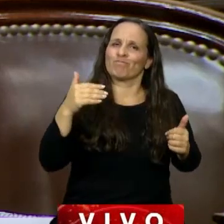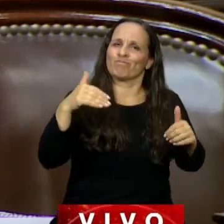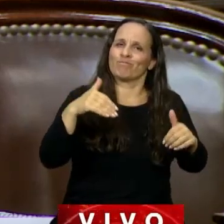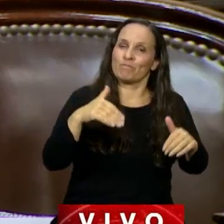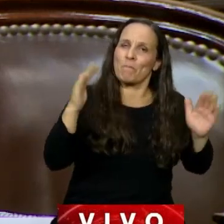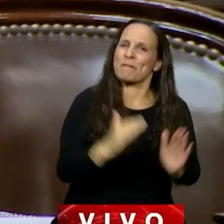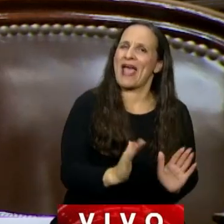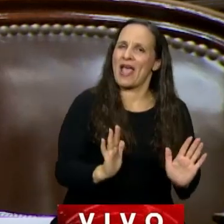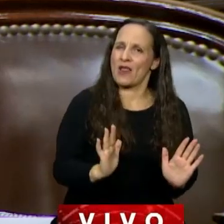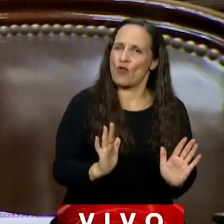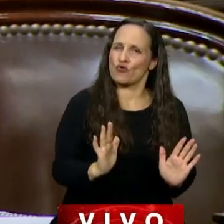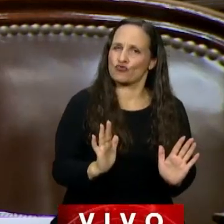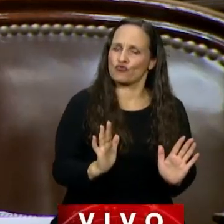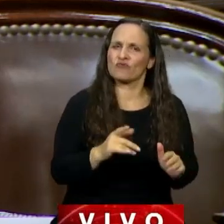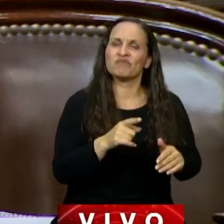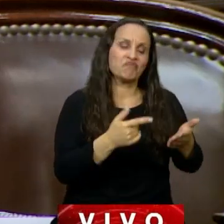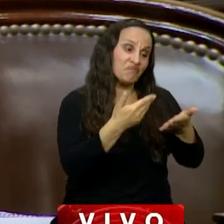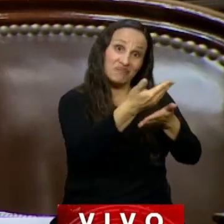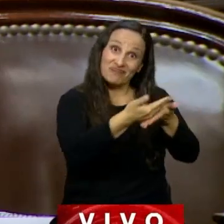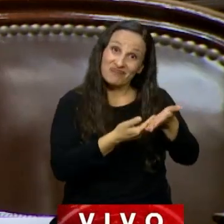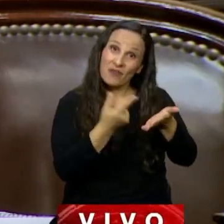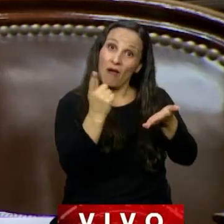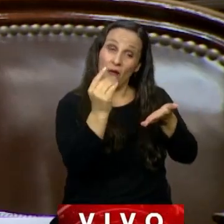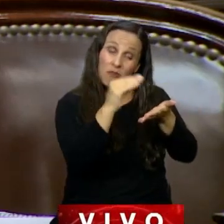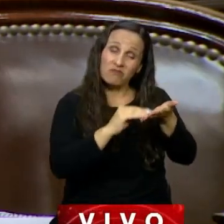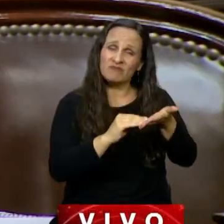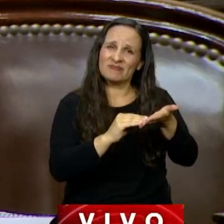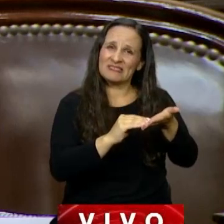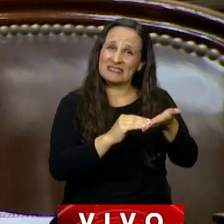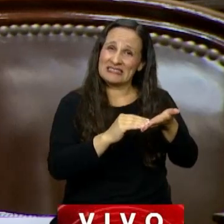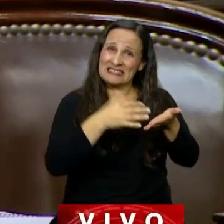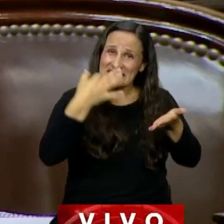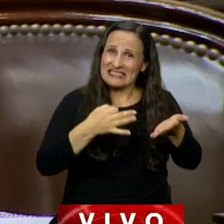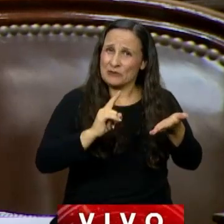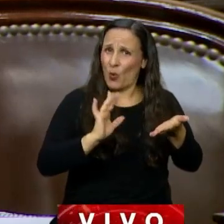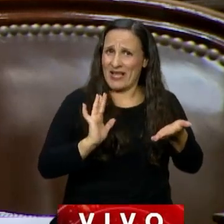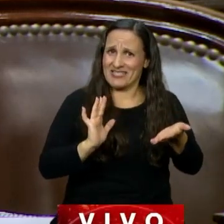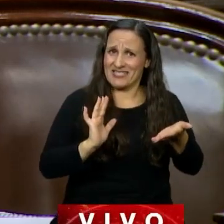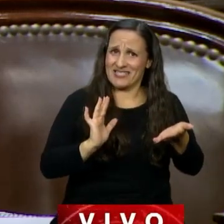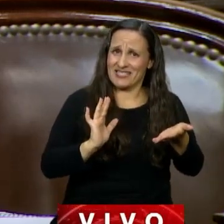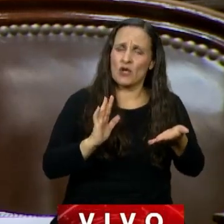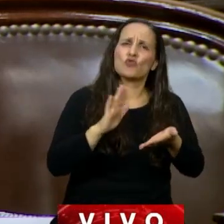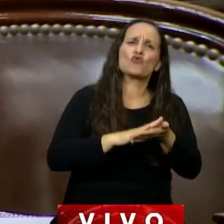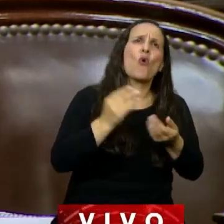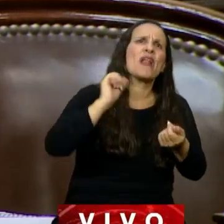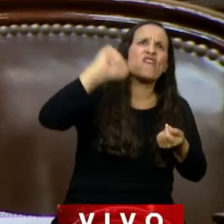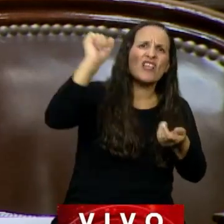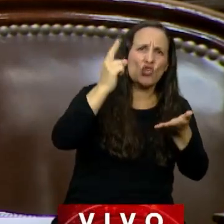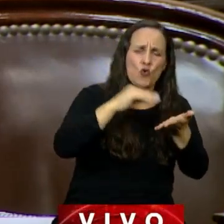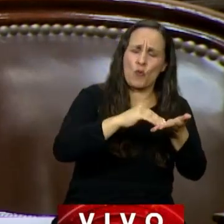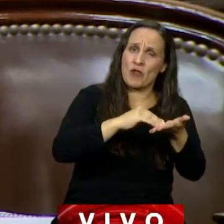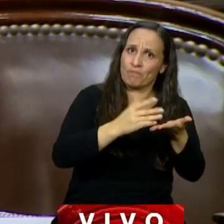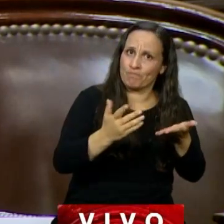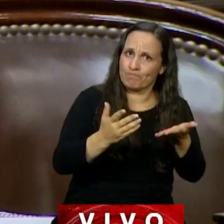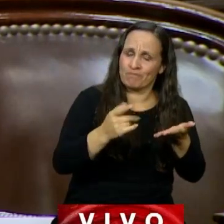de verosimilitud en los parámetros utilizados para su confección. Desde el crecimiento y la inflación que